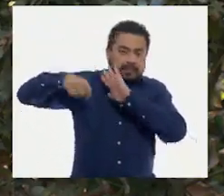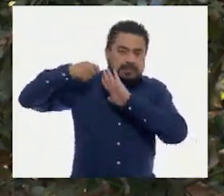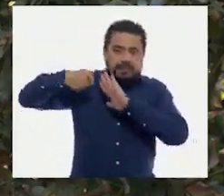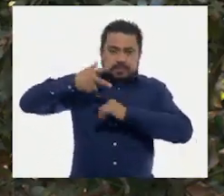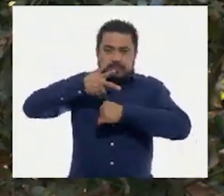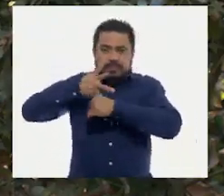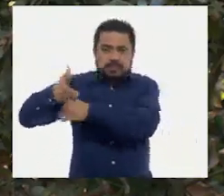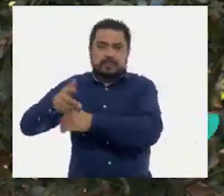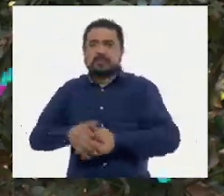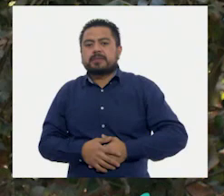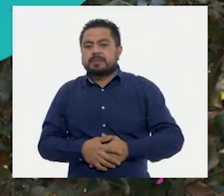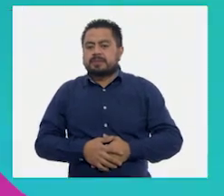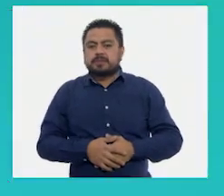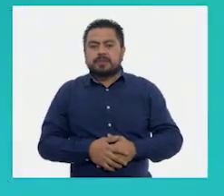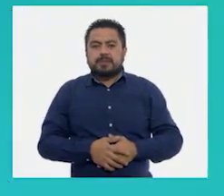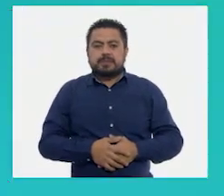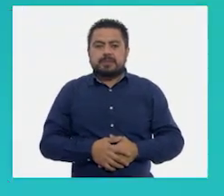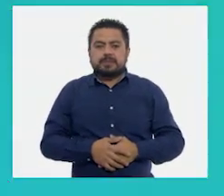video!